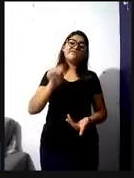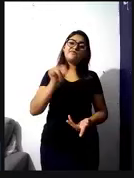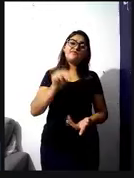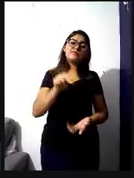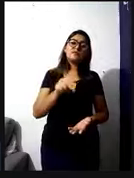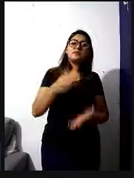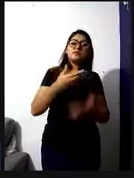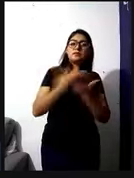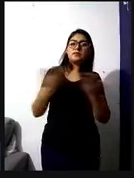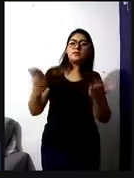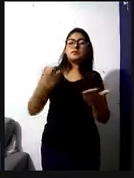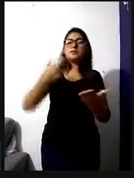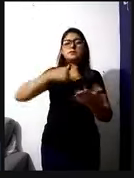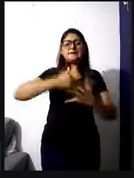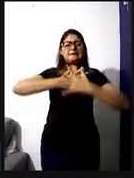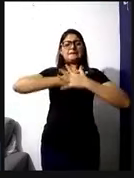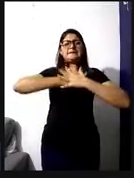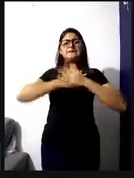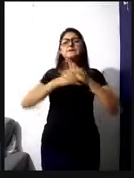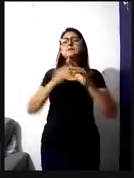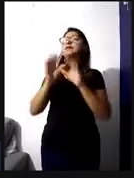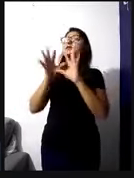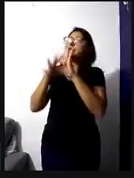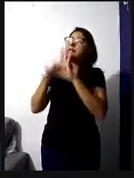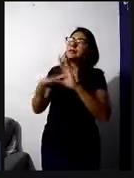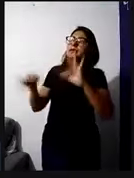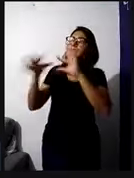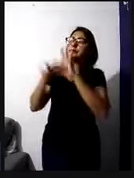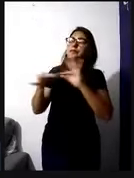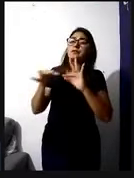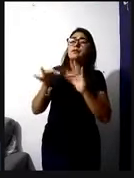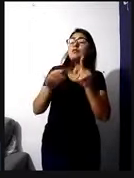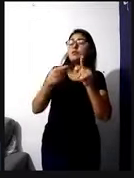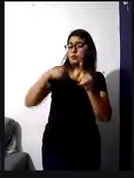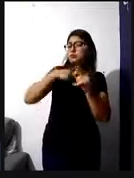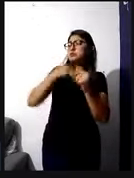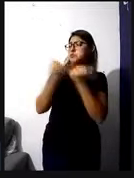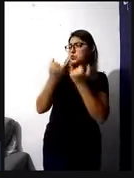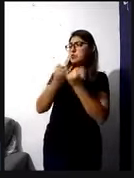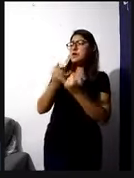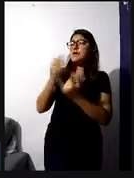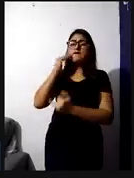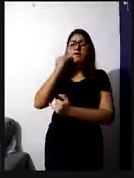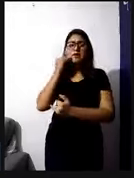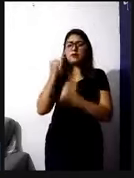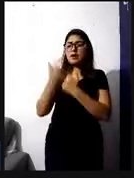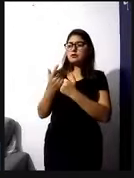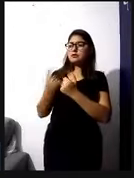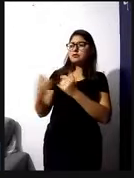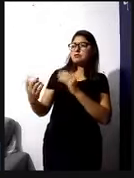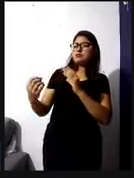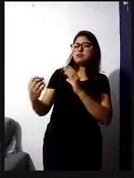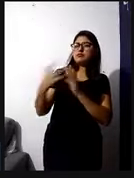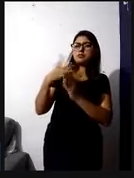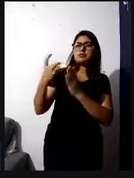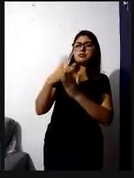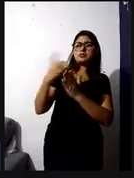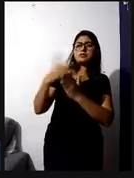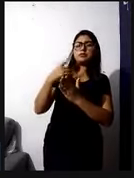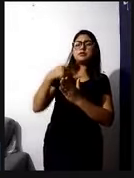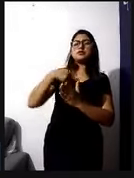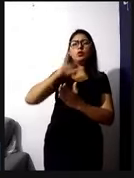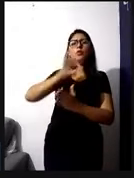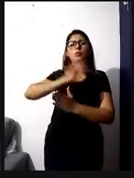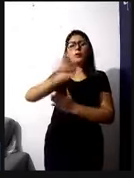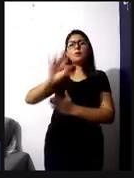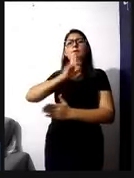también proporcionarles información si nos escriben en mi Facebook para que les den algunas orientaciones que les sirvan con